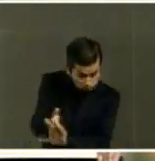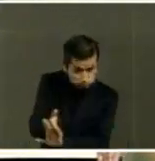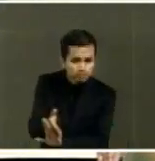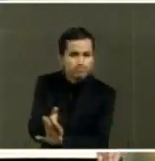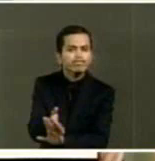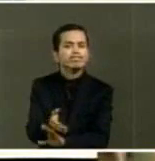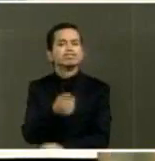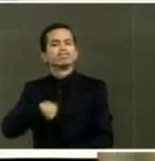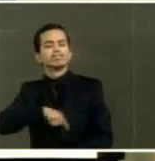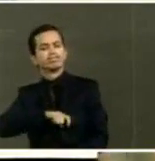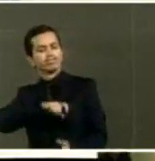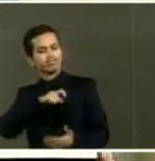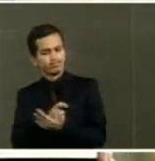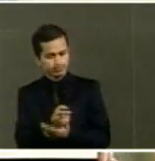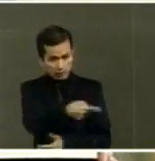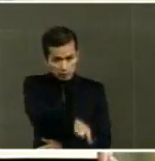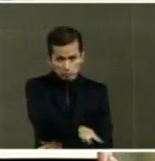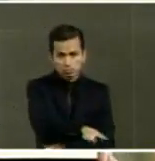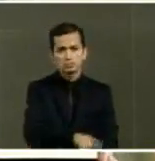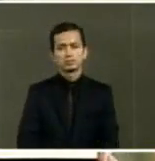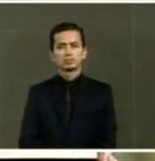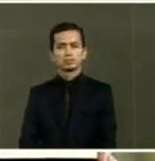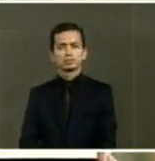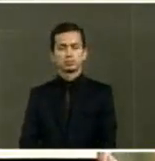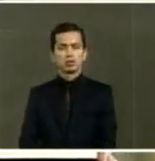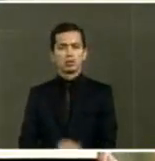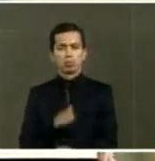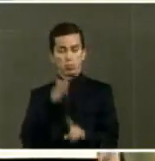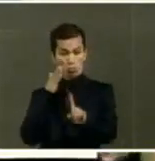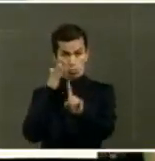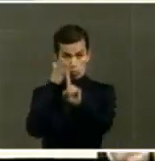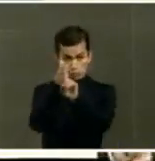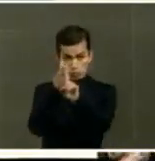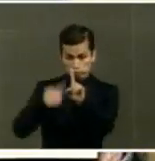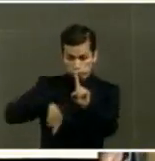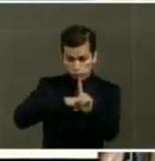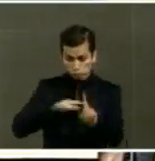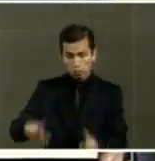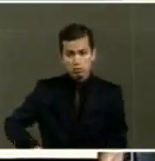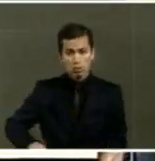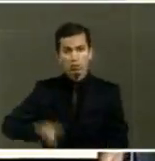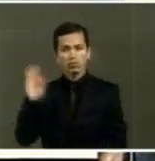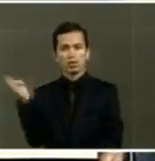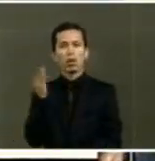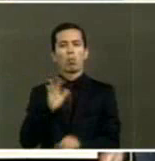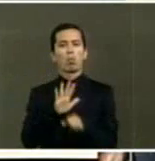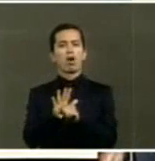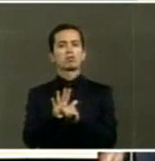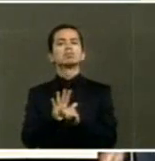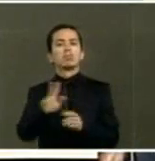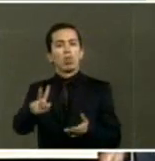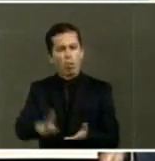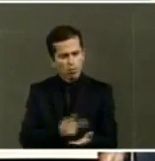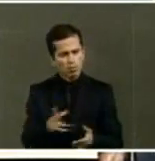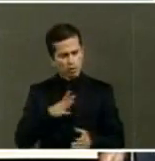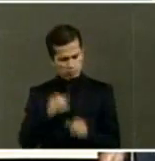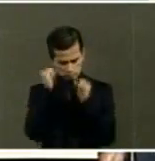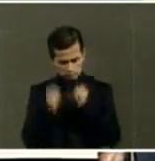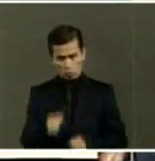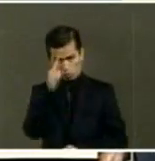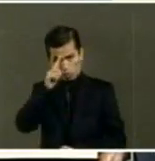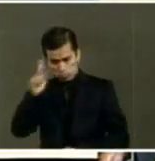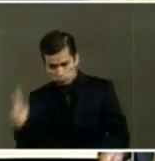consecuencias. Desde luego que el objetivo del gobierno federal es recuperar la seguridad pública y reducir los niveles de